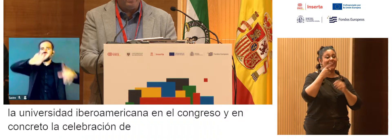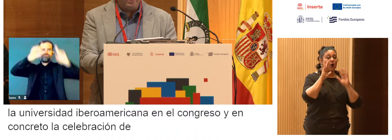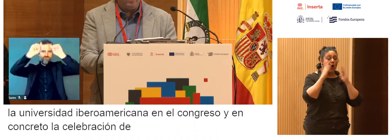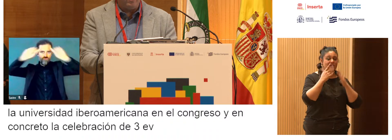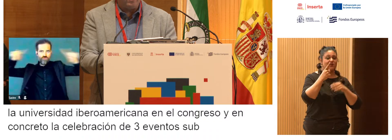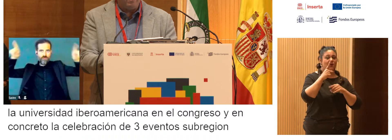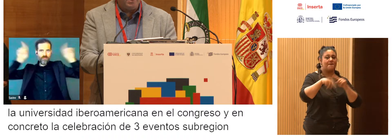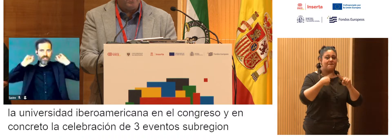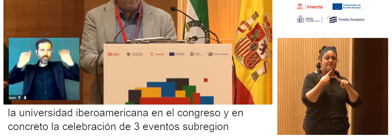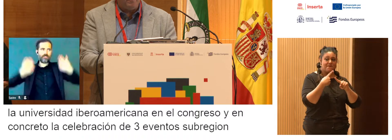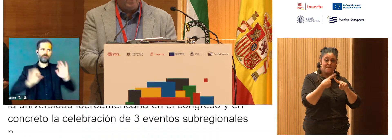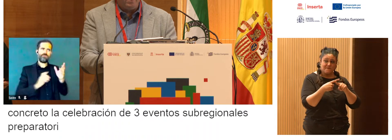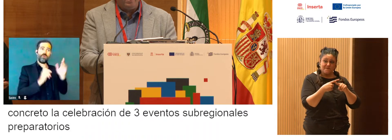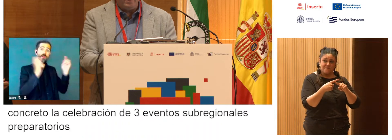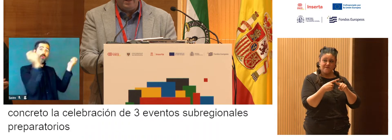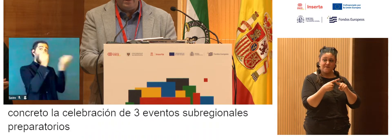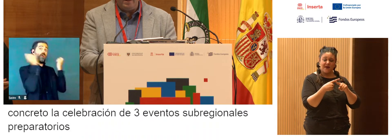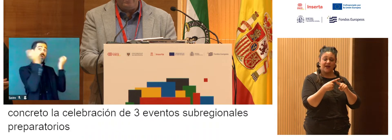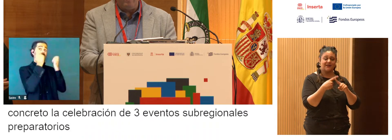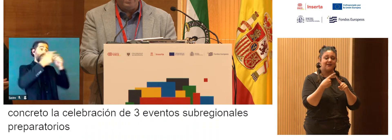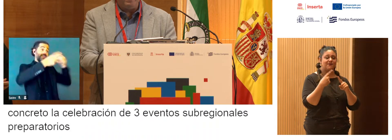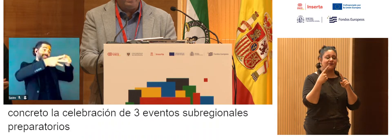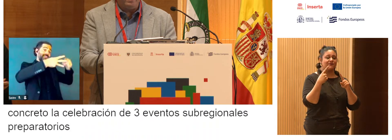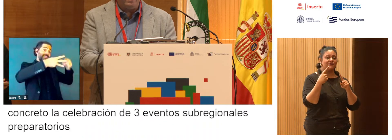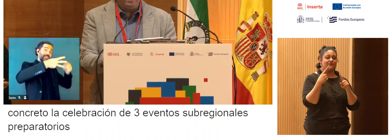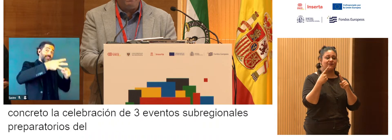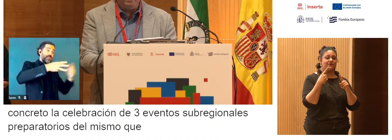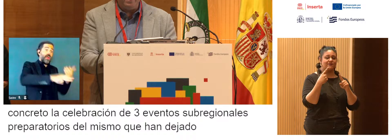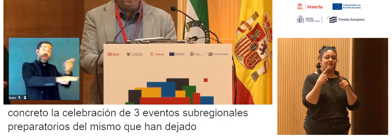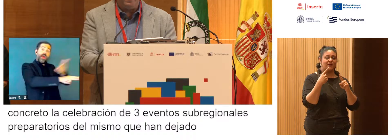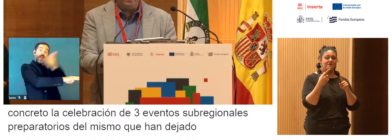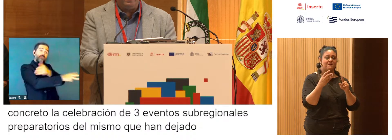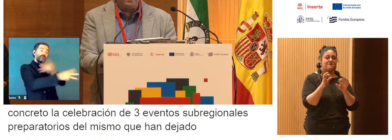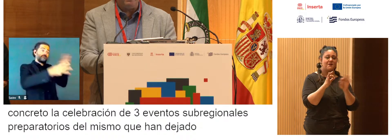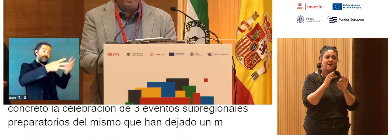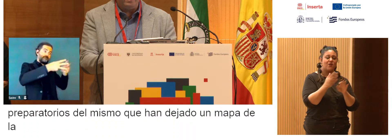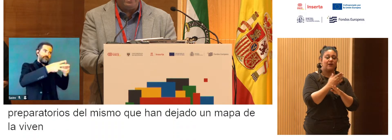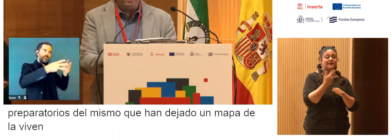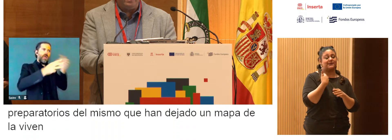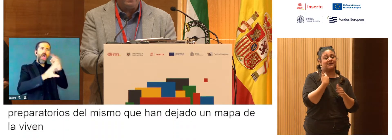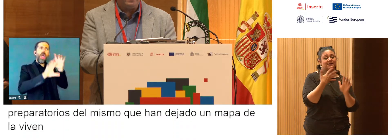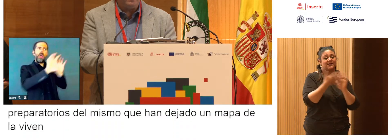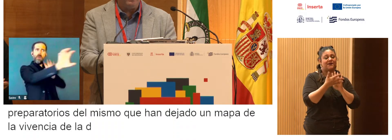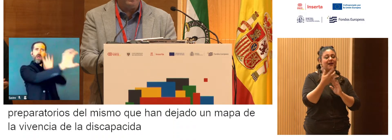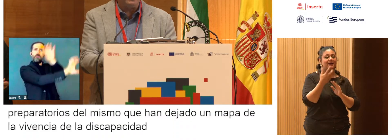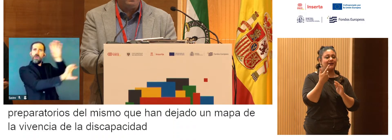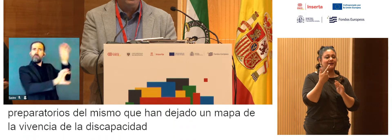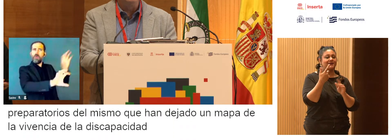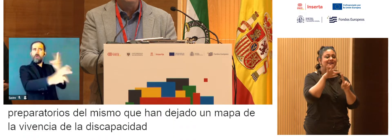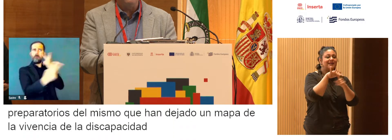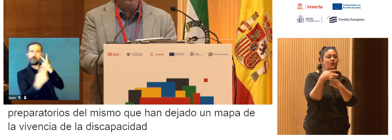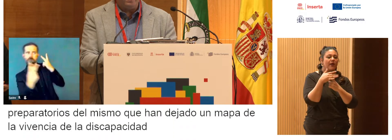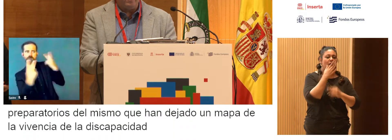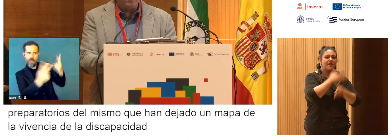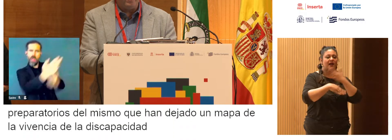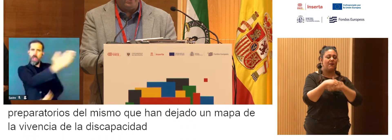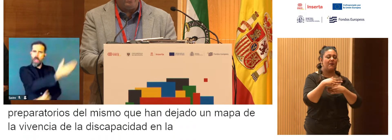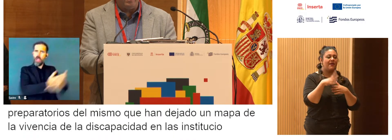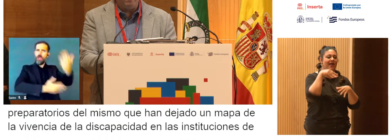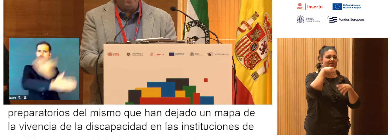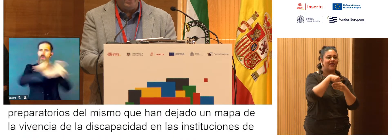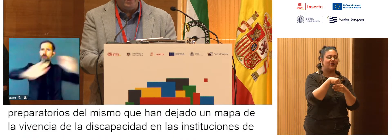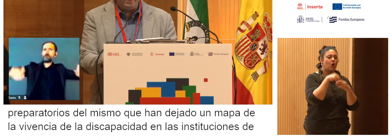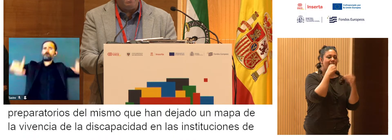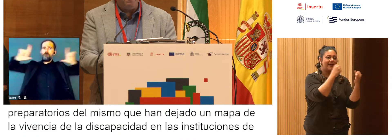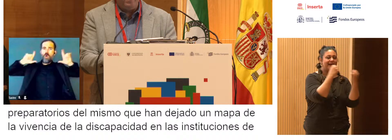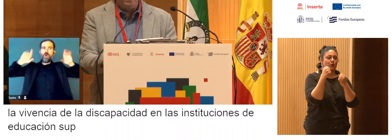subregionales preparatorios del mismo, que han dejado un mapa de la vivencia de la discapacidad en las instituciones de educación superior